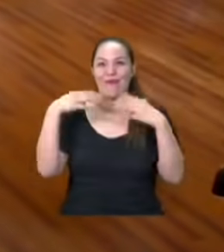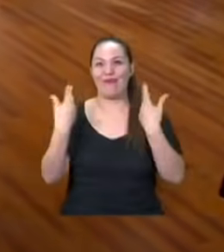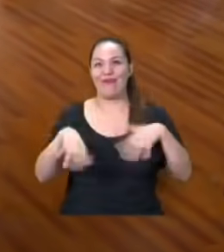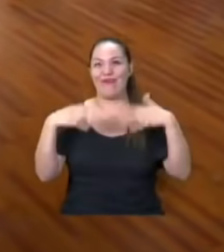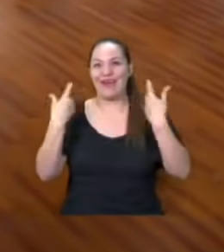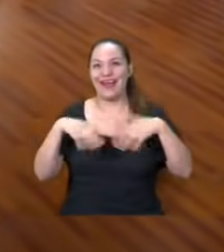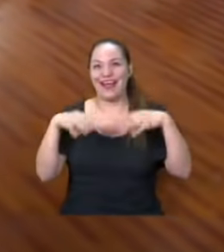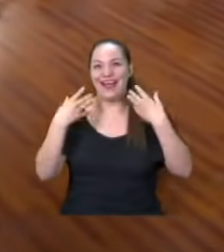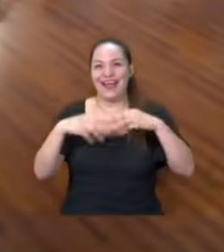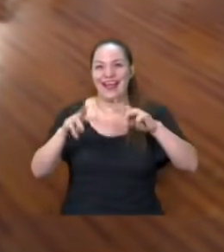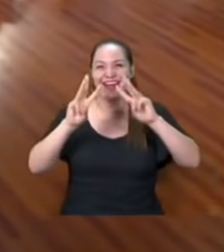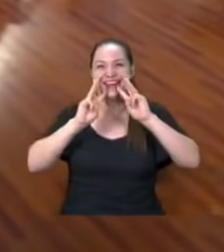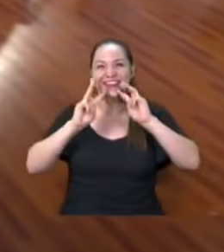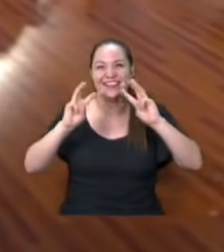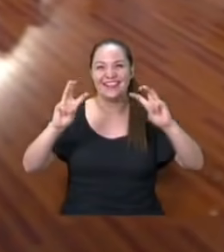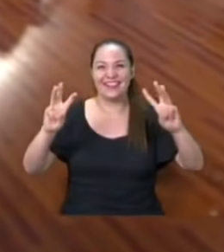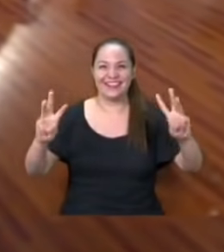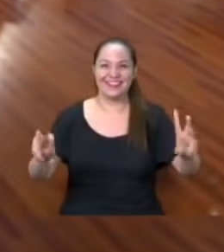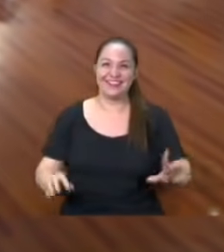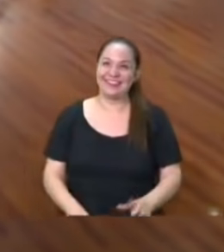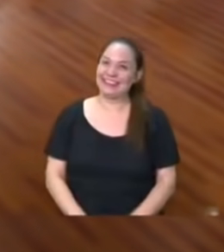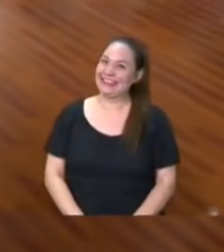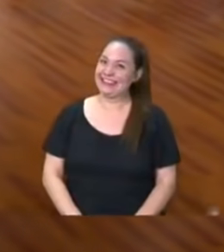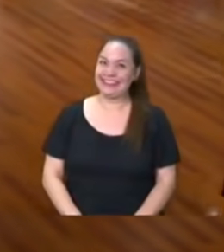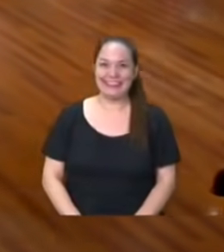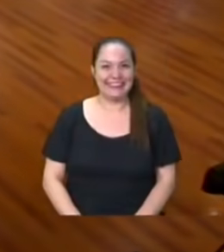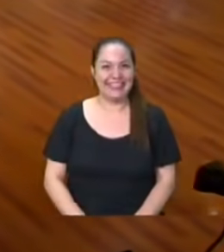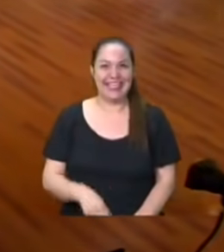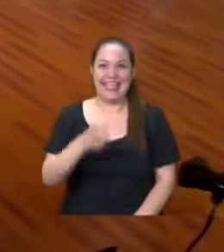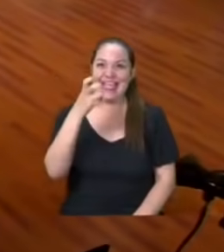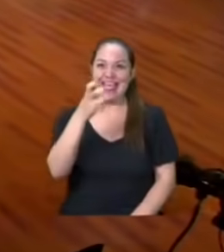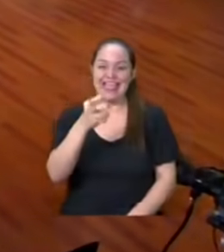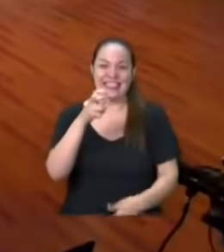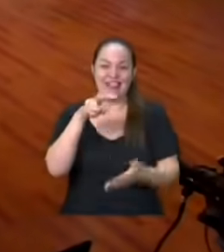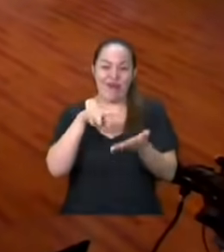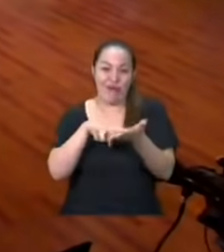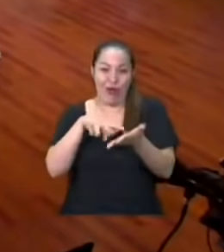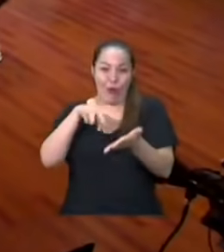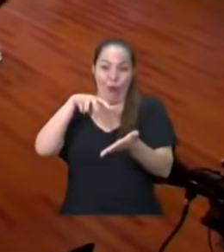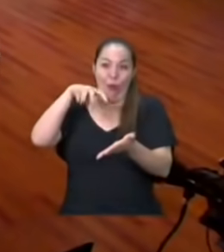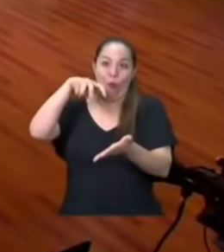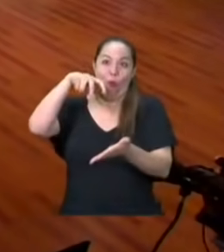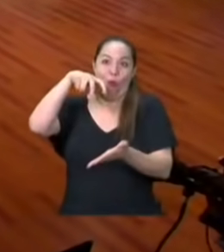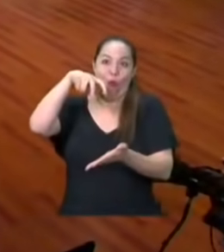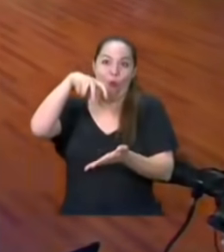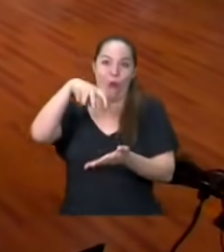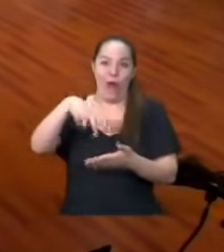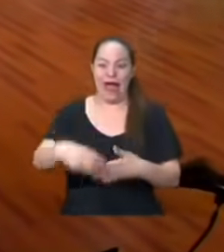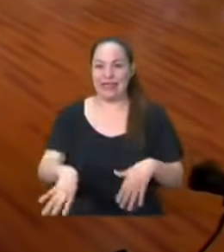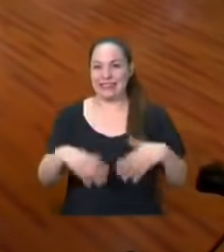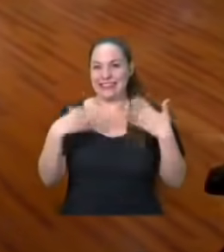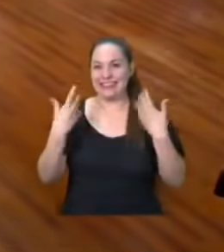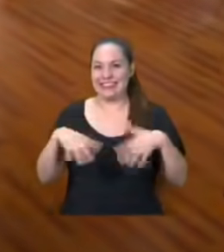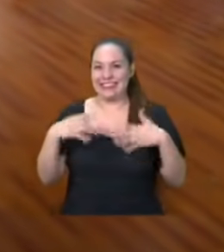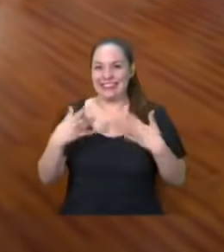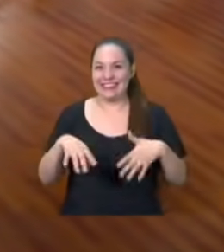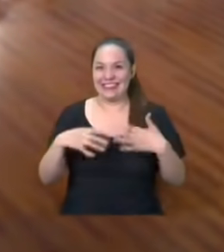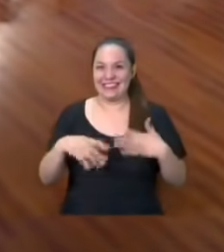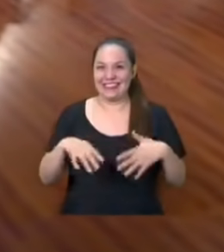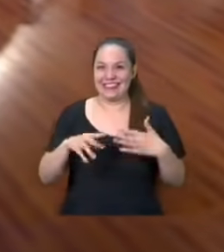¡Foul! Huevo. Este fue un salto, pero de esos de